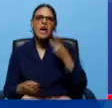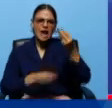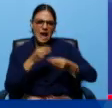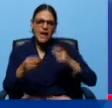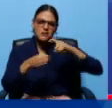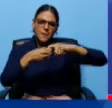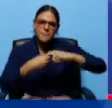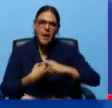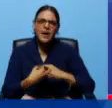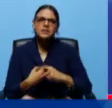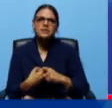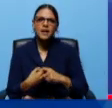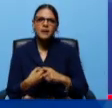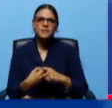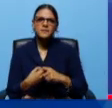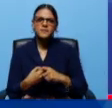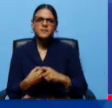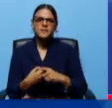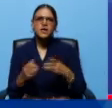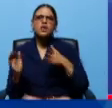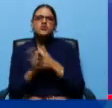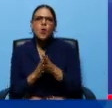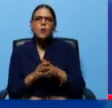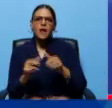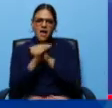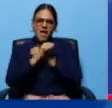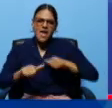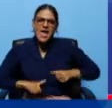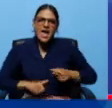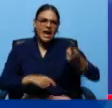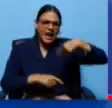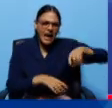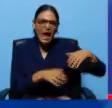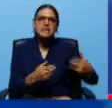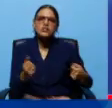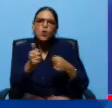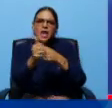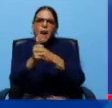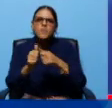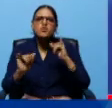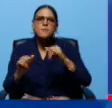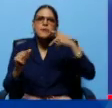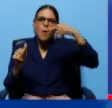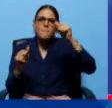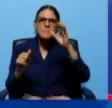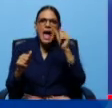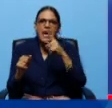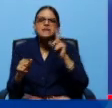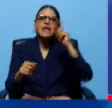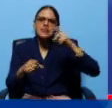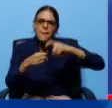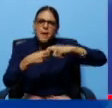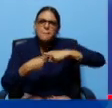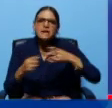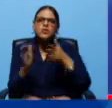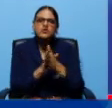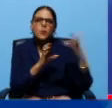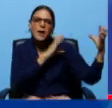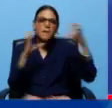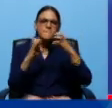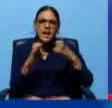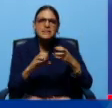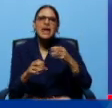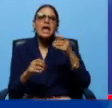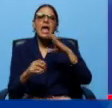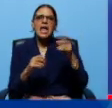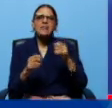parte de los ejércitos que llegaron a reforzar a Páez y participó en la batalla de las Queseras del